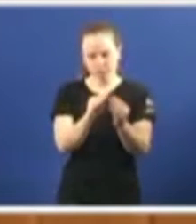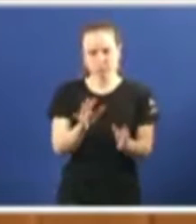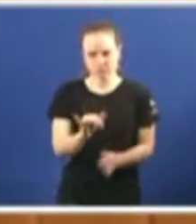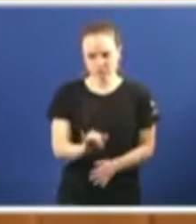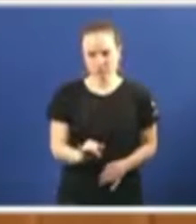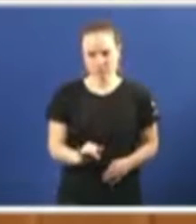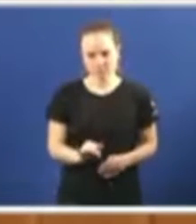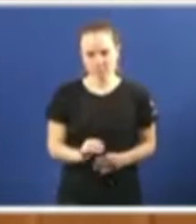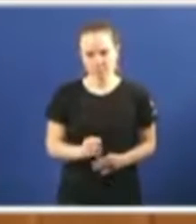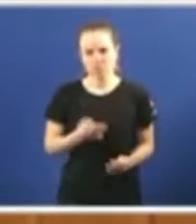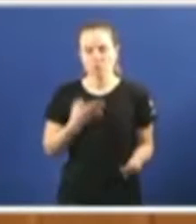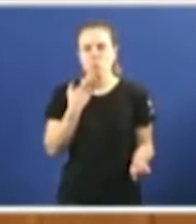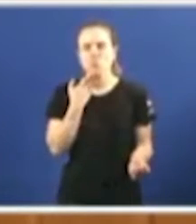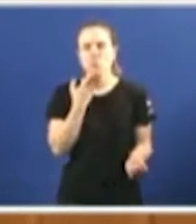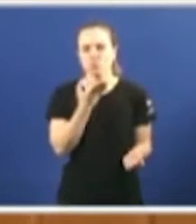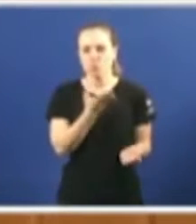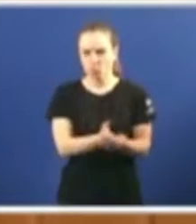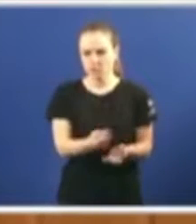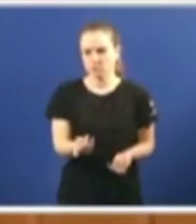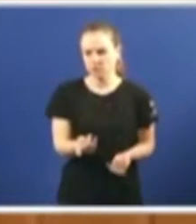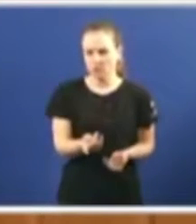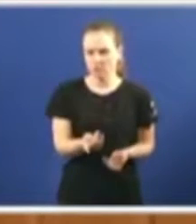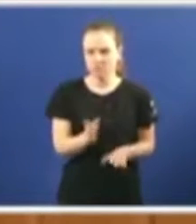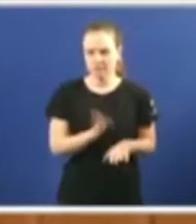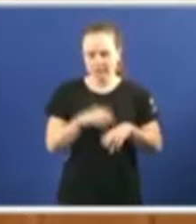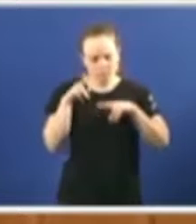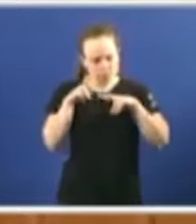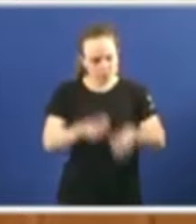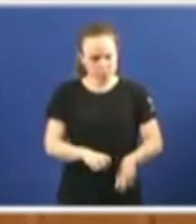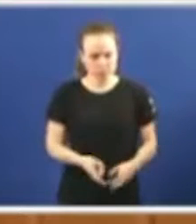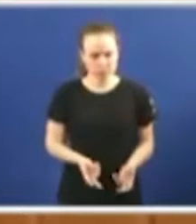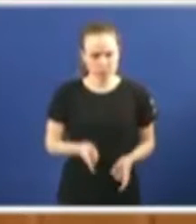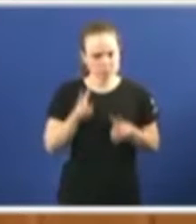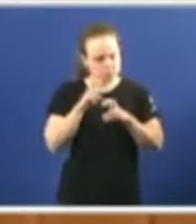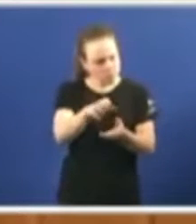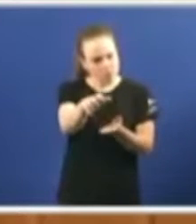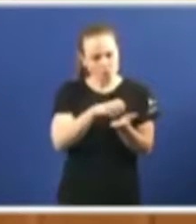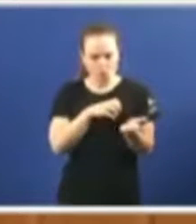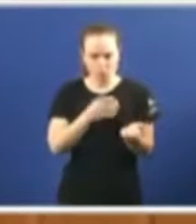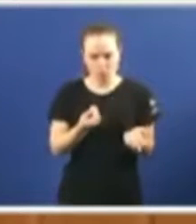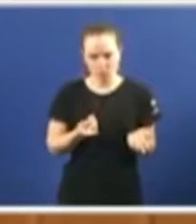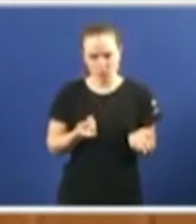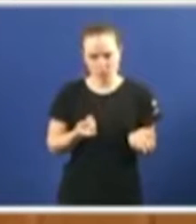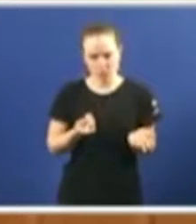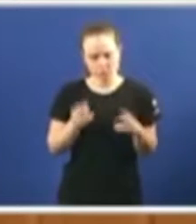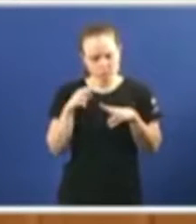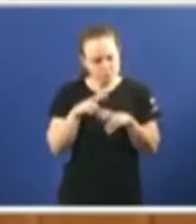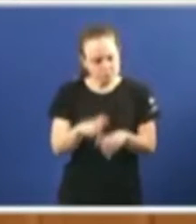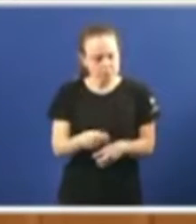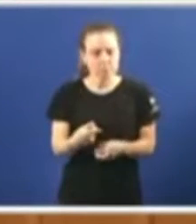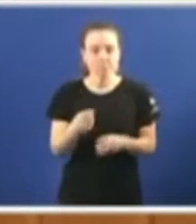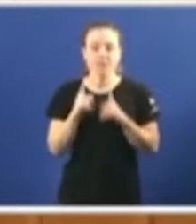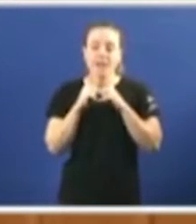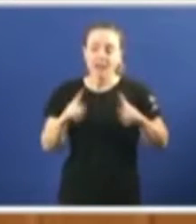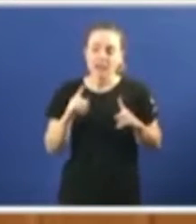diante. É unha proposta que plantexa facer un estudo, un informe que analice como afectaría a aplicación